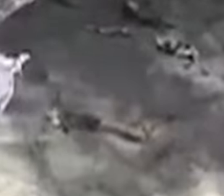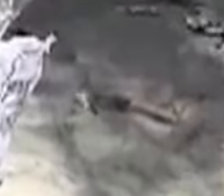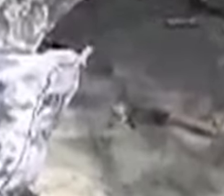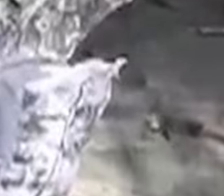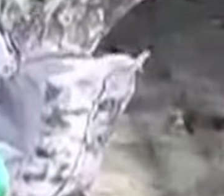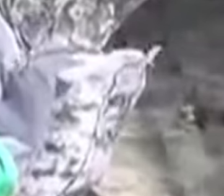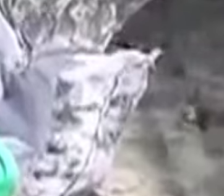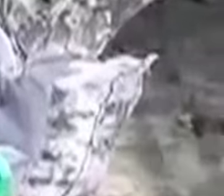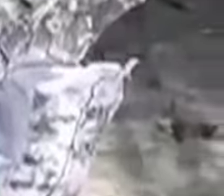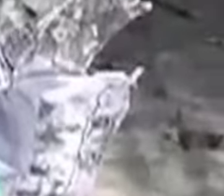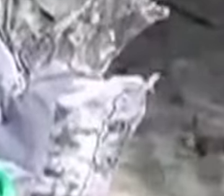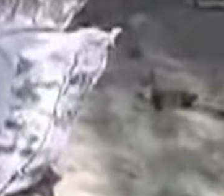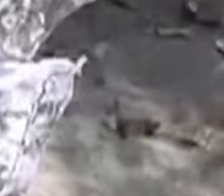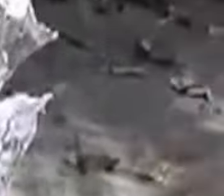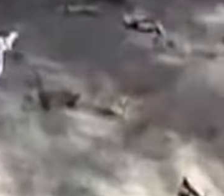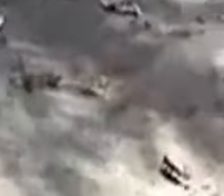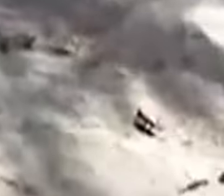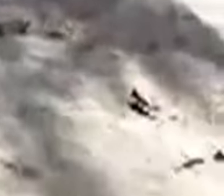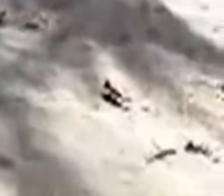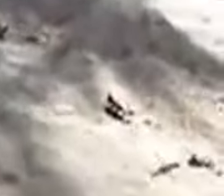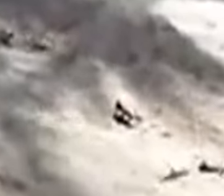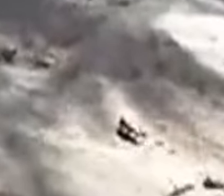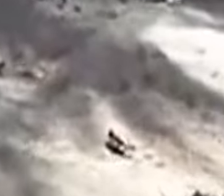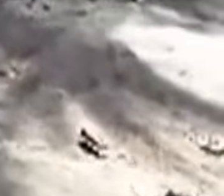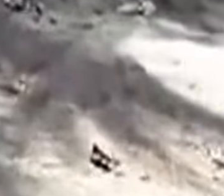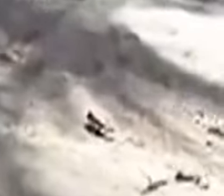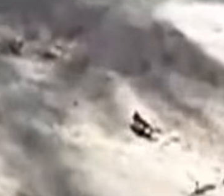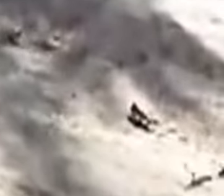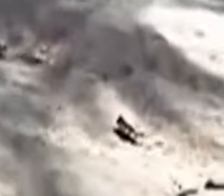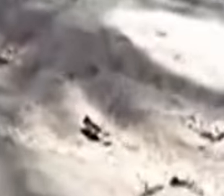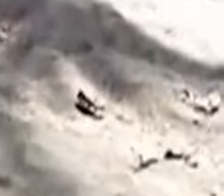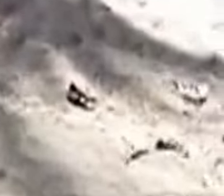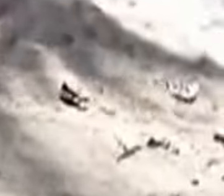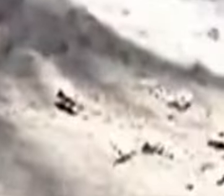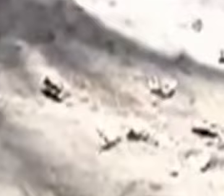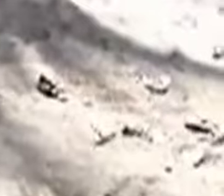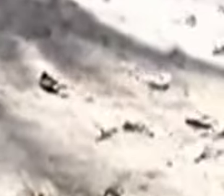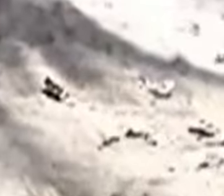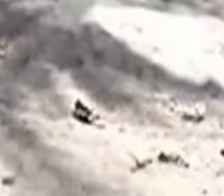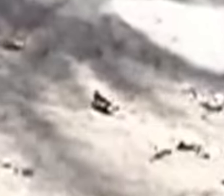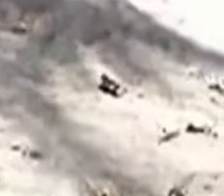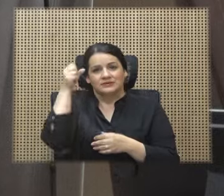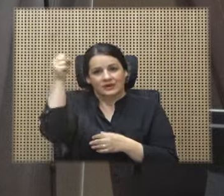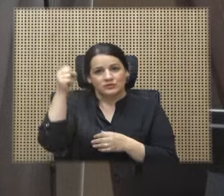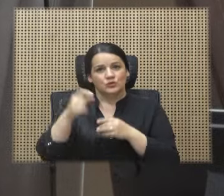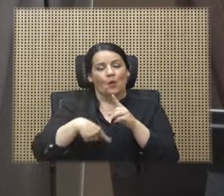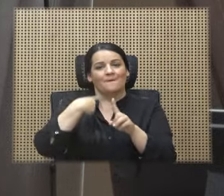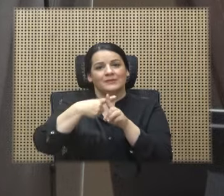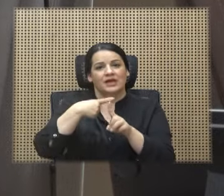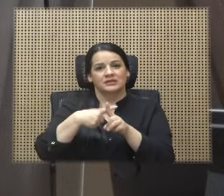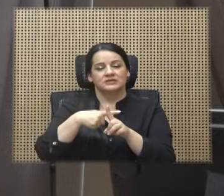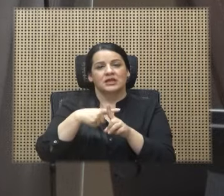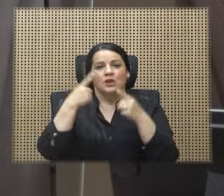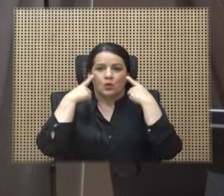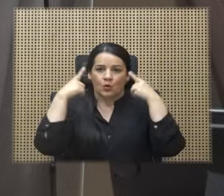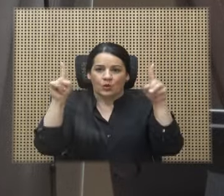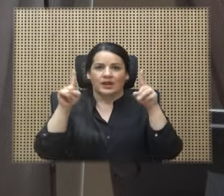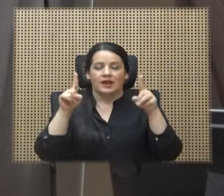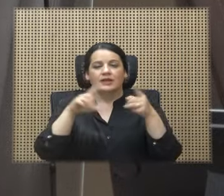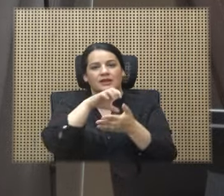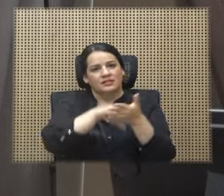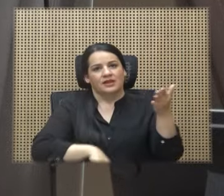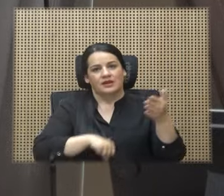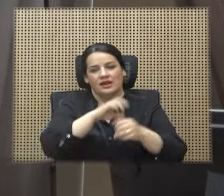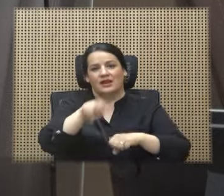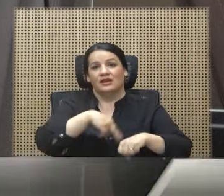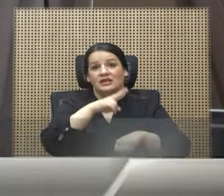Jiménez explicó que con esa iniciativa queda claro que los delitos dolosos no pueden quedar impunes eh lograr le quitarle nacionalización